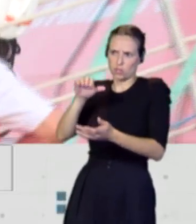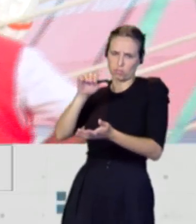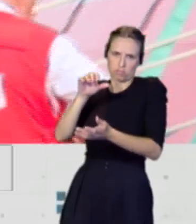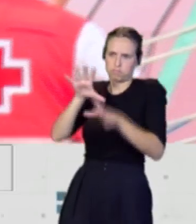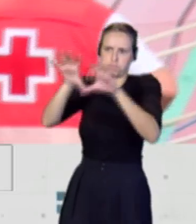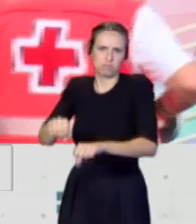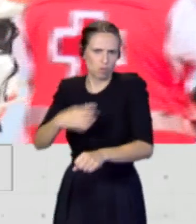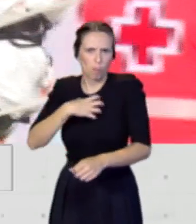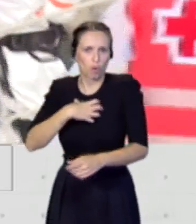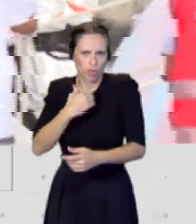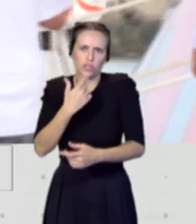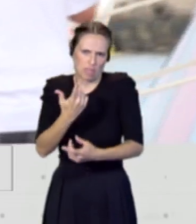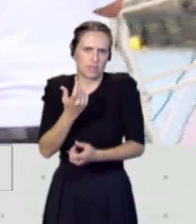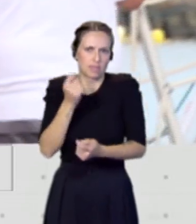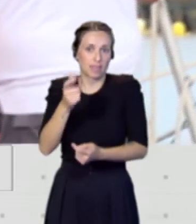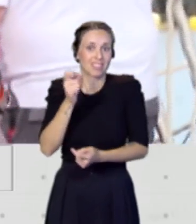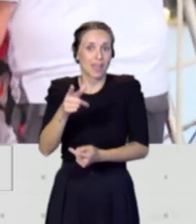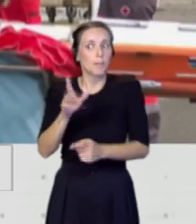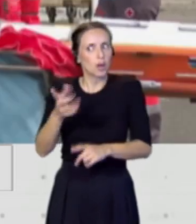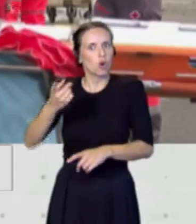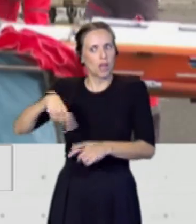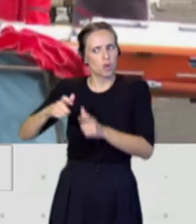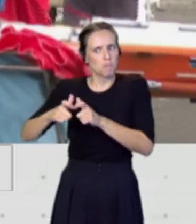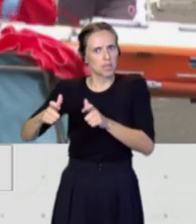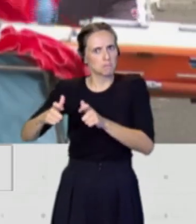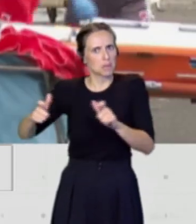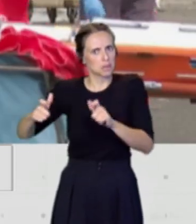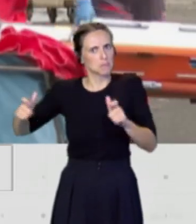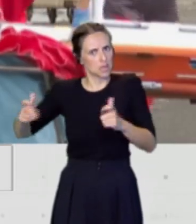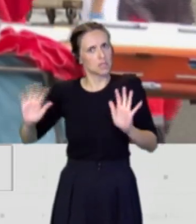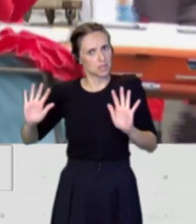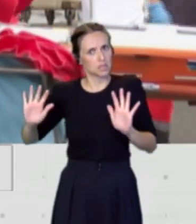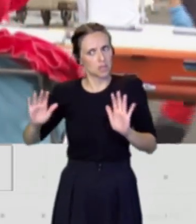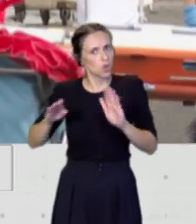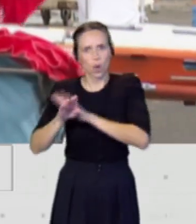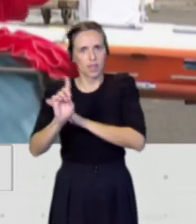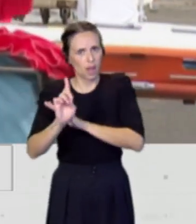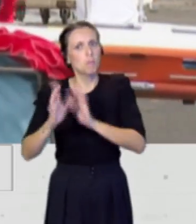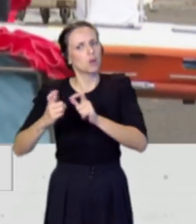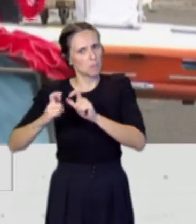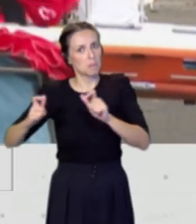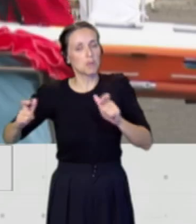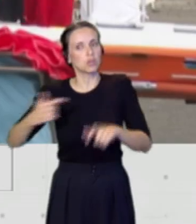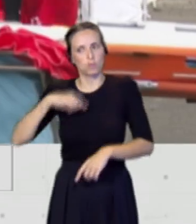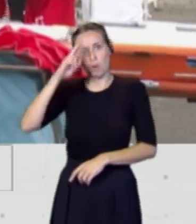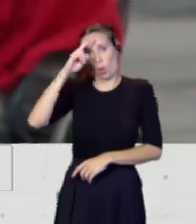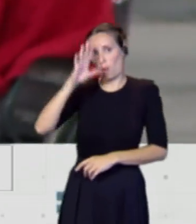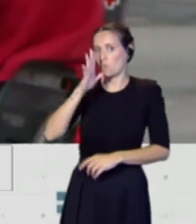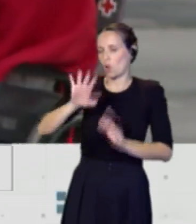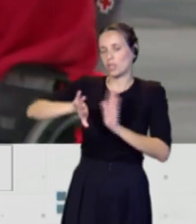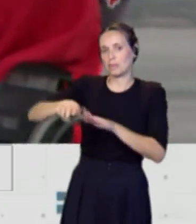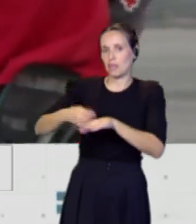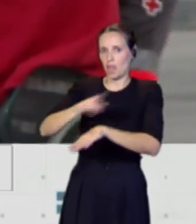más cerca de las puertas de la ciudadela. Por tanto, sí, estoy preocupado por ese crecimiento de la extrema derecha y me apresto a una